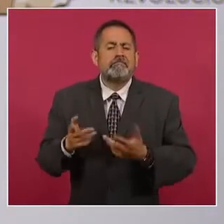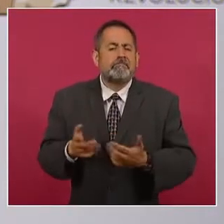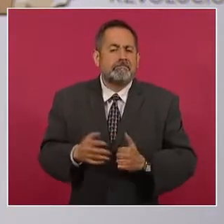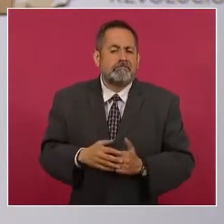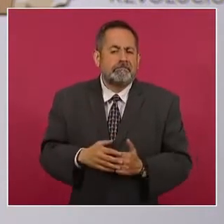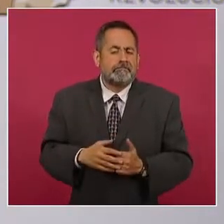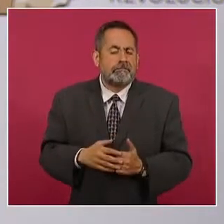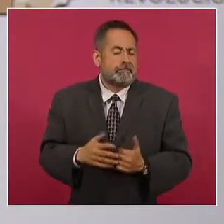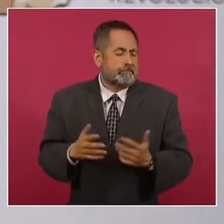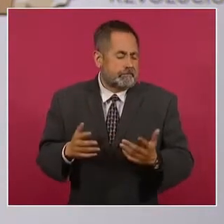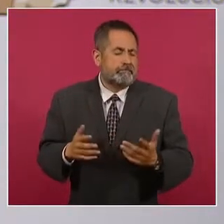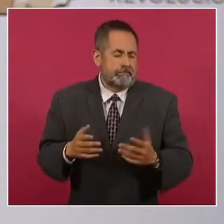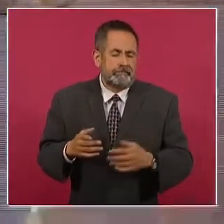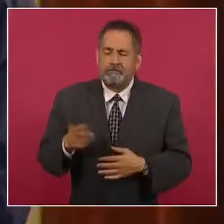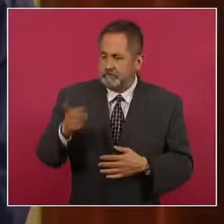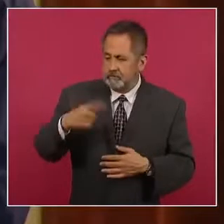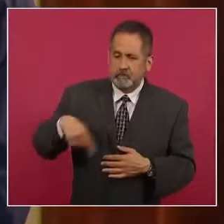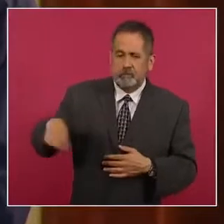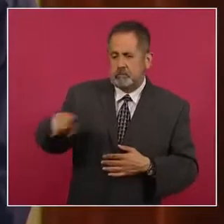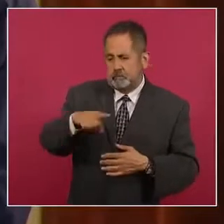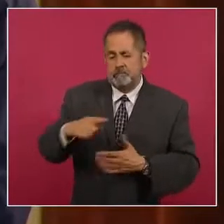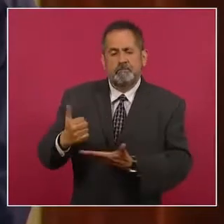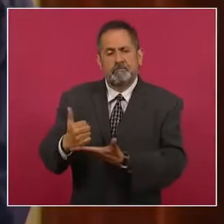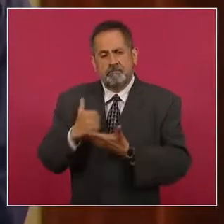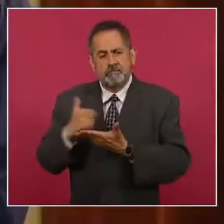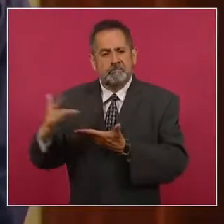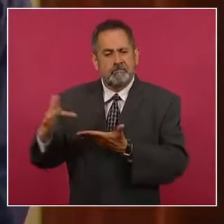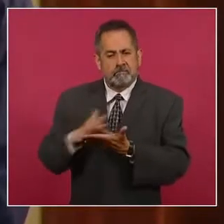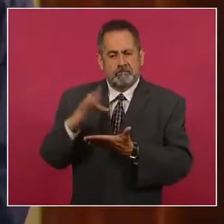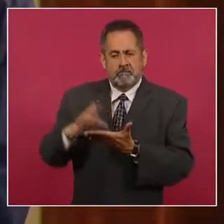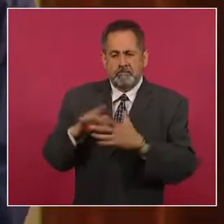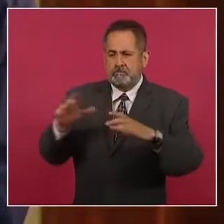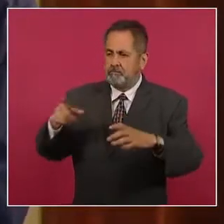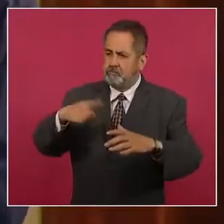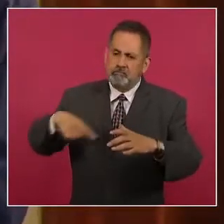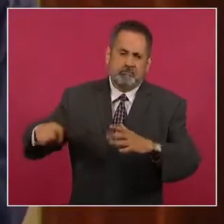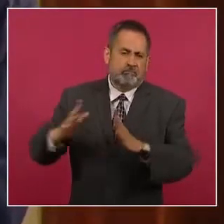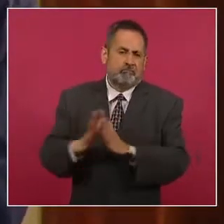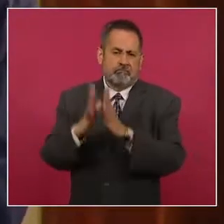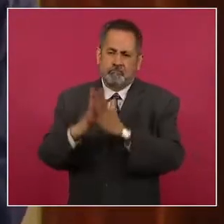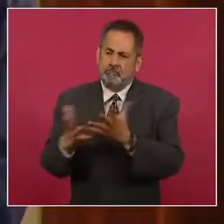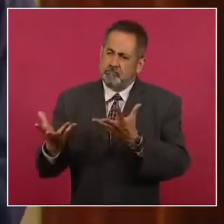sin la colaboración, sin el apoyo de ustedes.